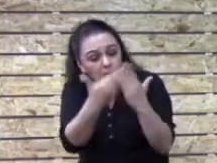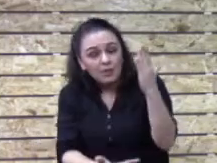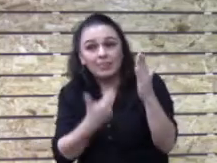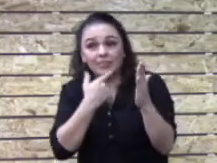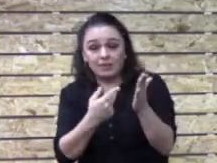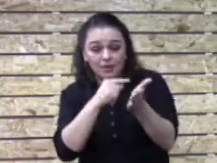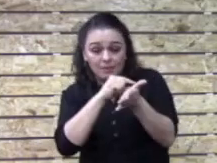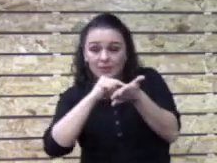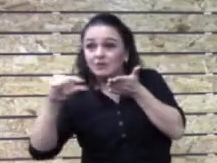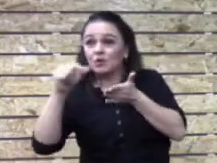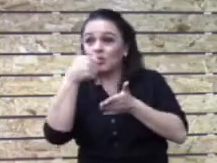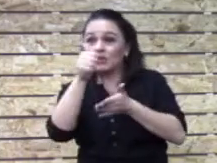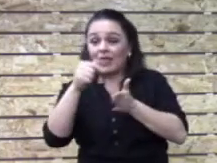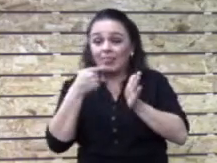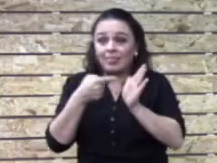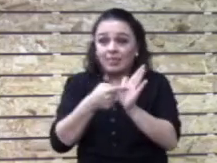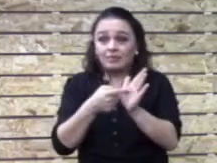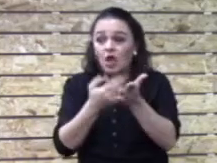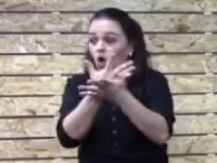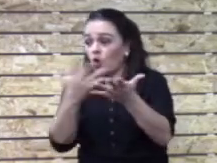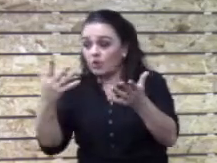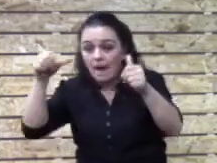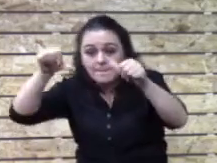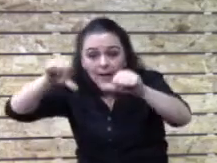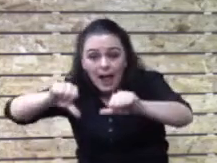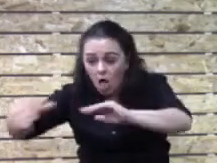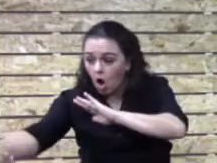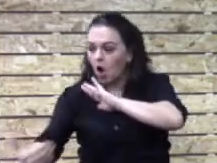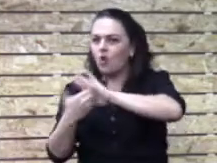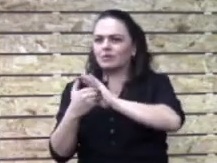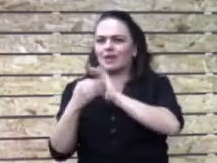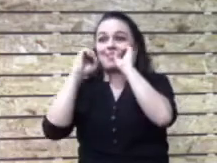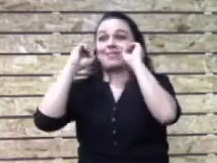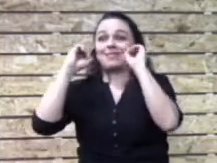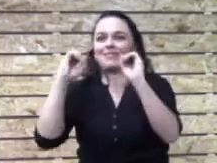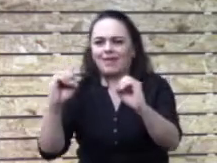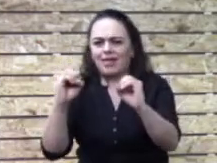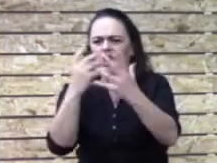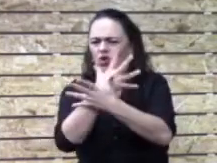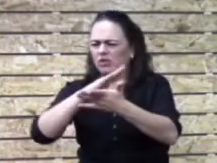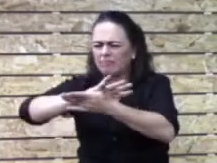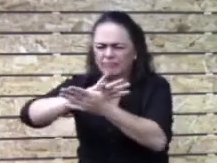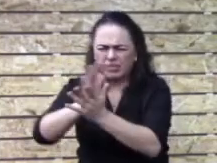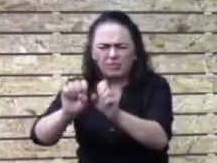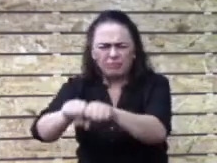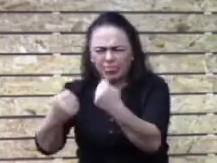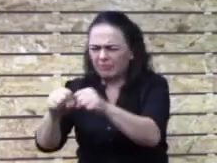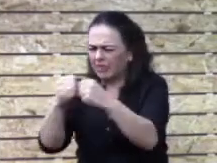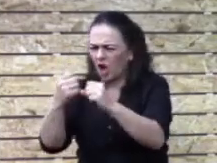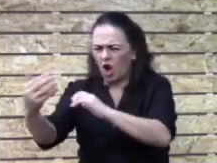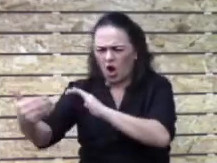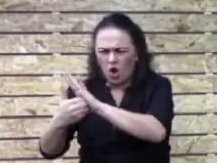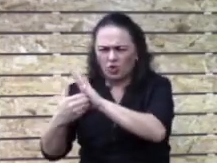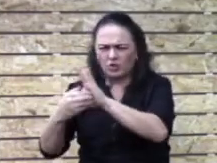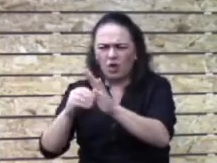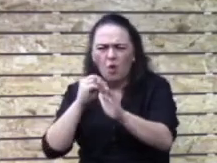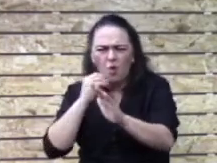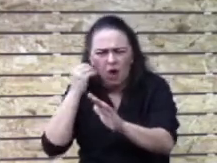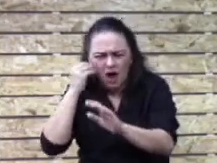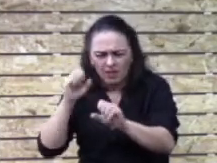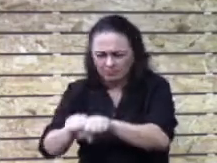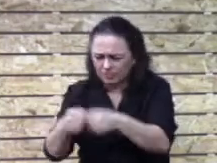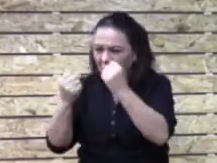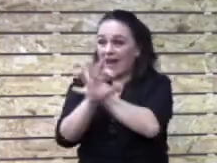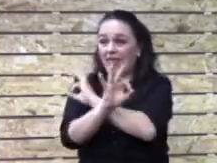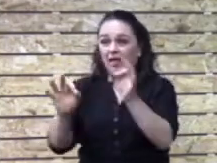10, ningún mal habrá de sobrevenirte, ninguna calamidad llegará a tu hogar. ¿Quiere decir esto que